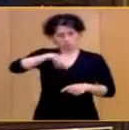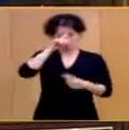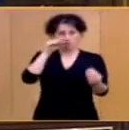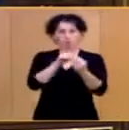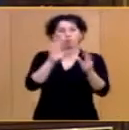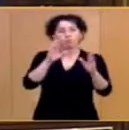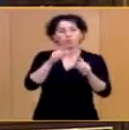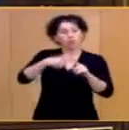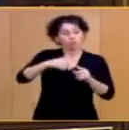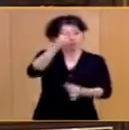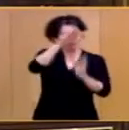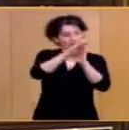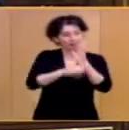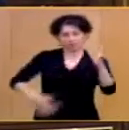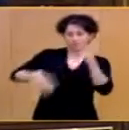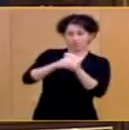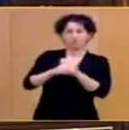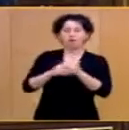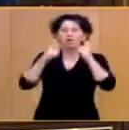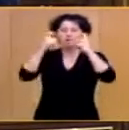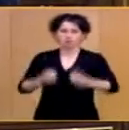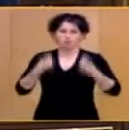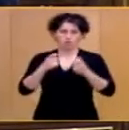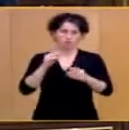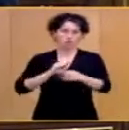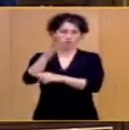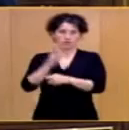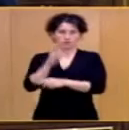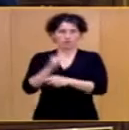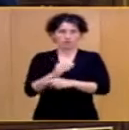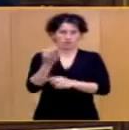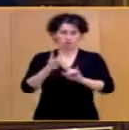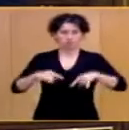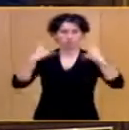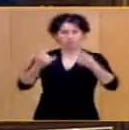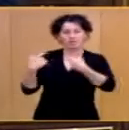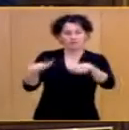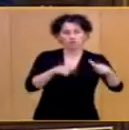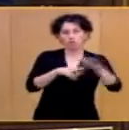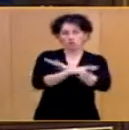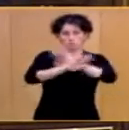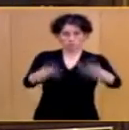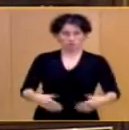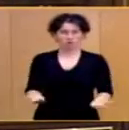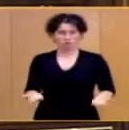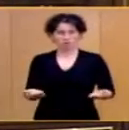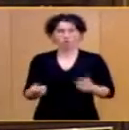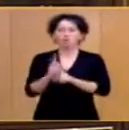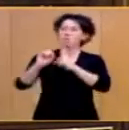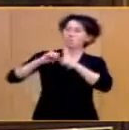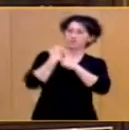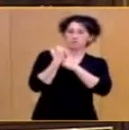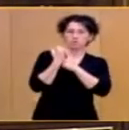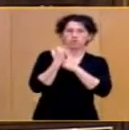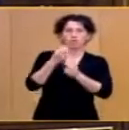de la exigencia de un mayor esfuerzo fiscal a los sectores con más recursos. No es justo que la presión fiscal recaiga sobre todo en